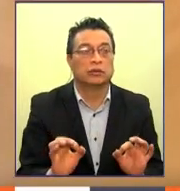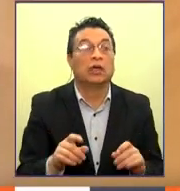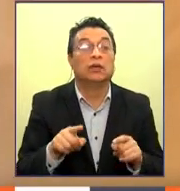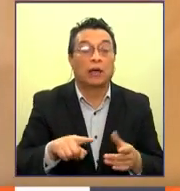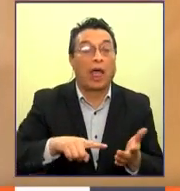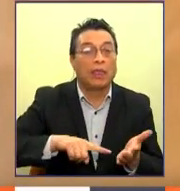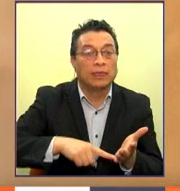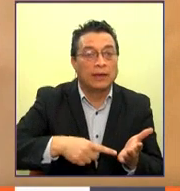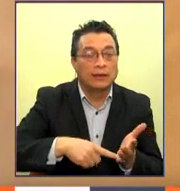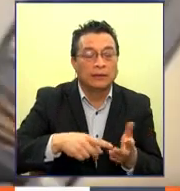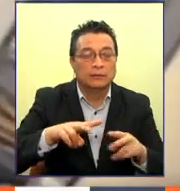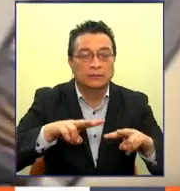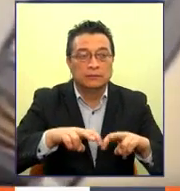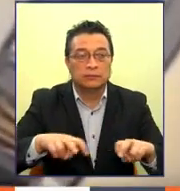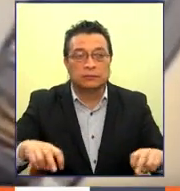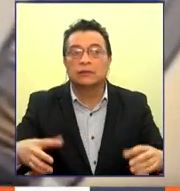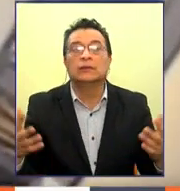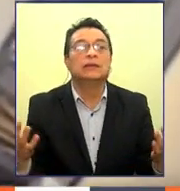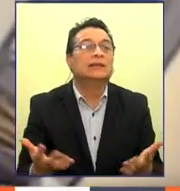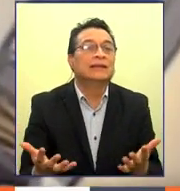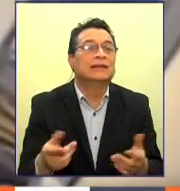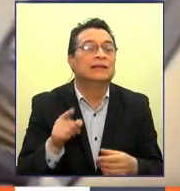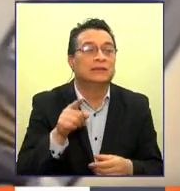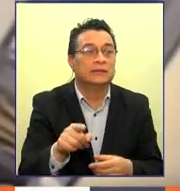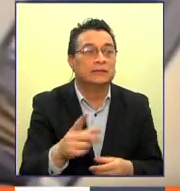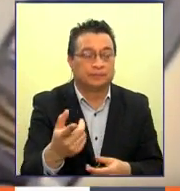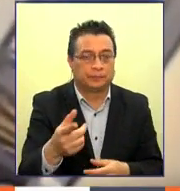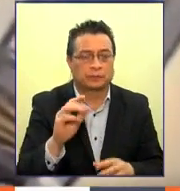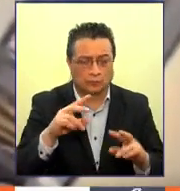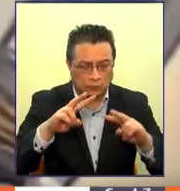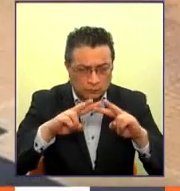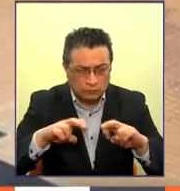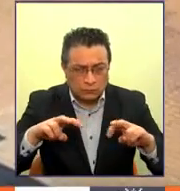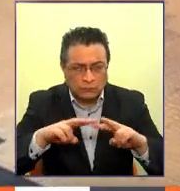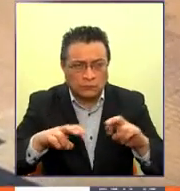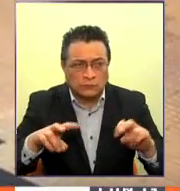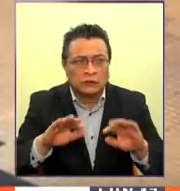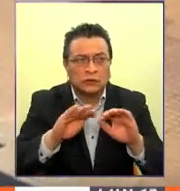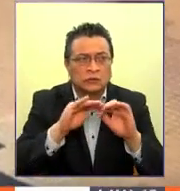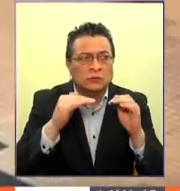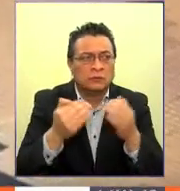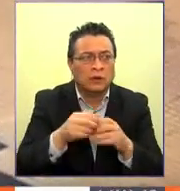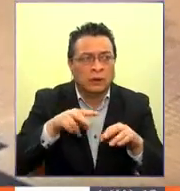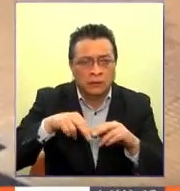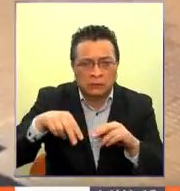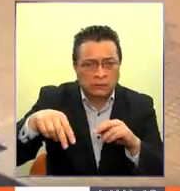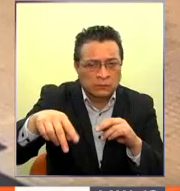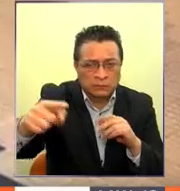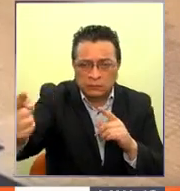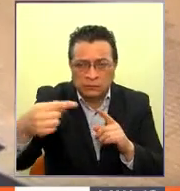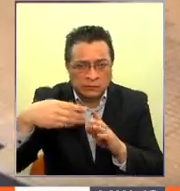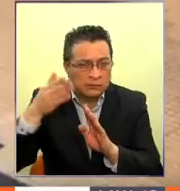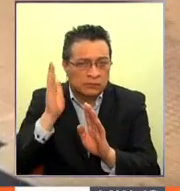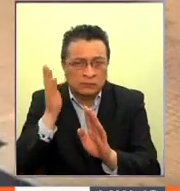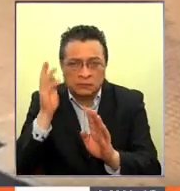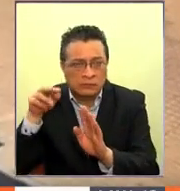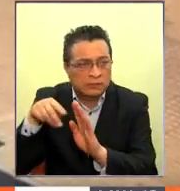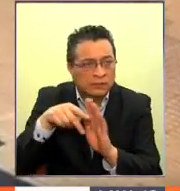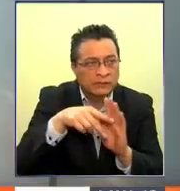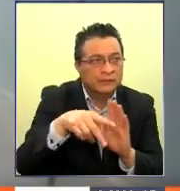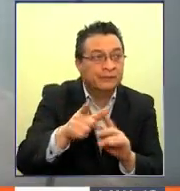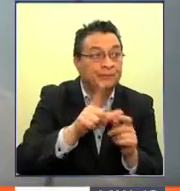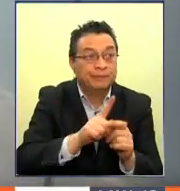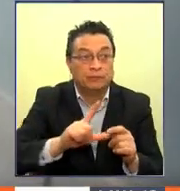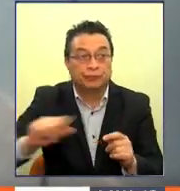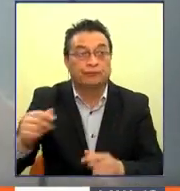técnicas investigativas tenían que ver principalmente con el exhaustivo análisis de todo el recorrido realizado por esta persona apenas